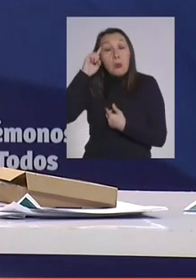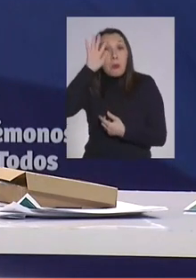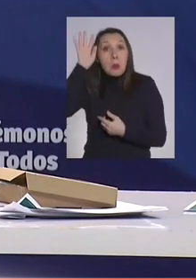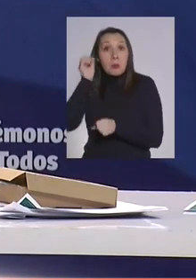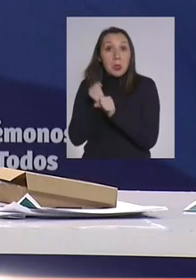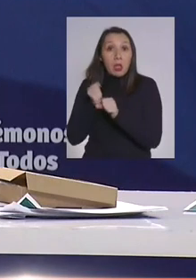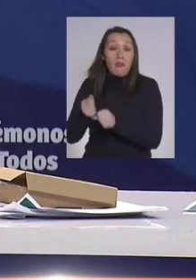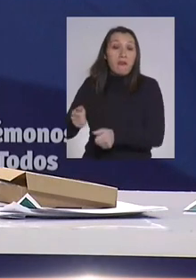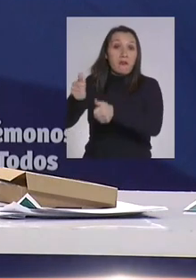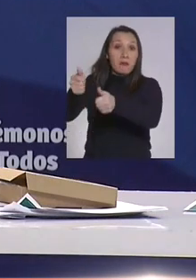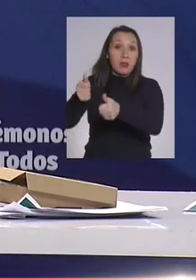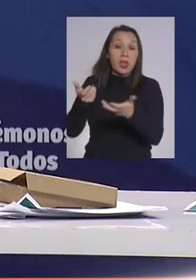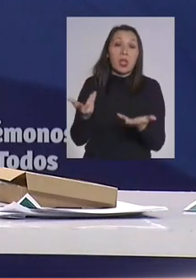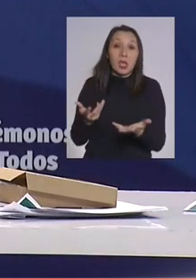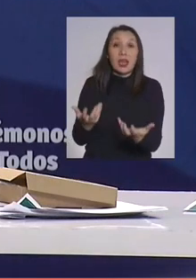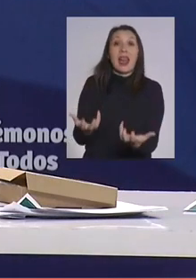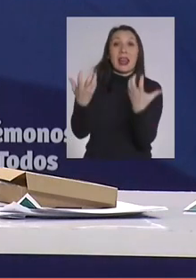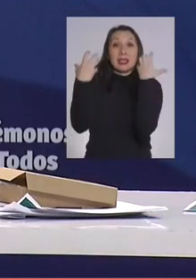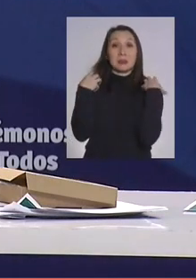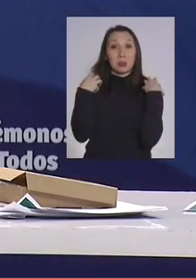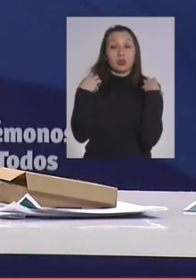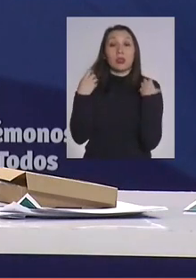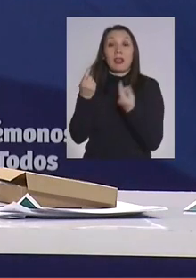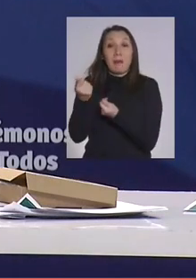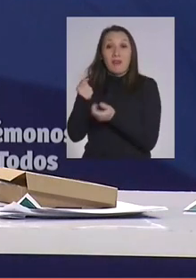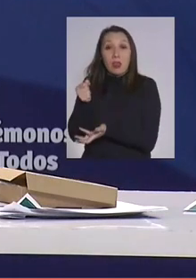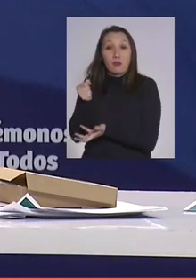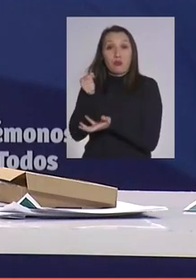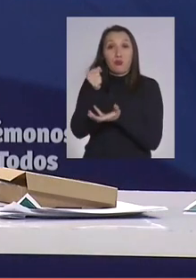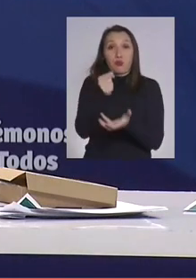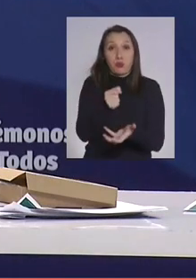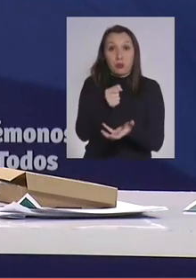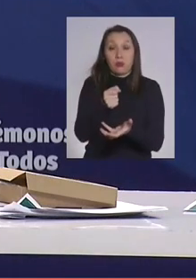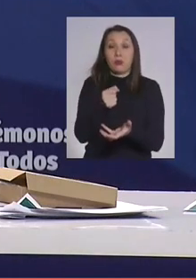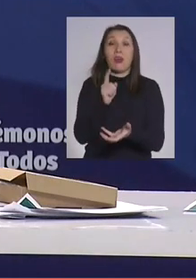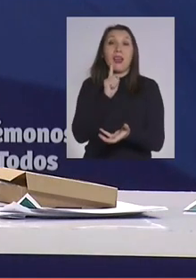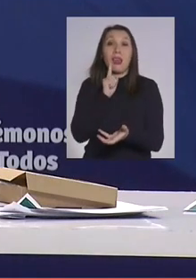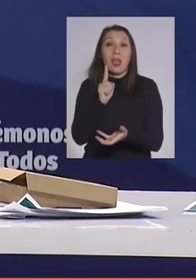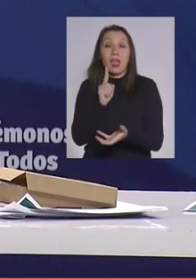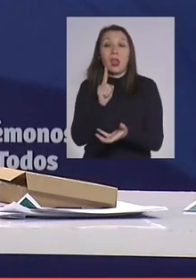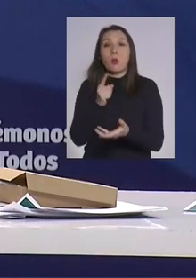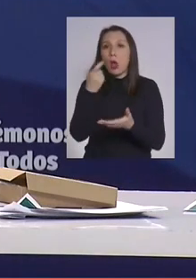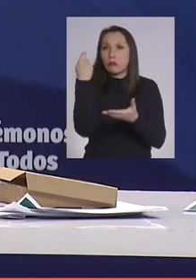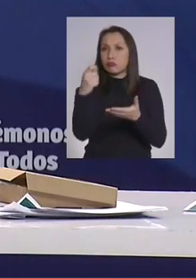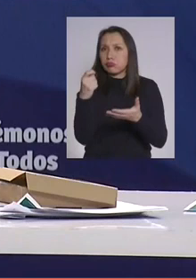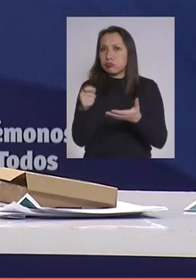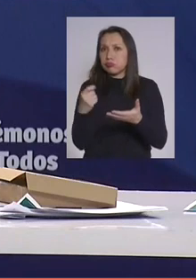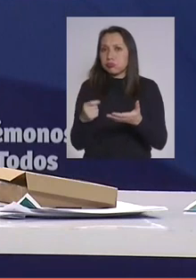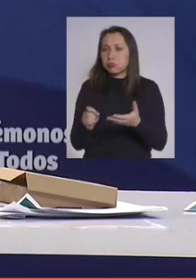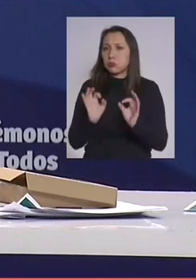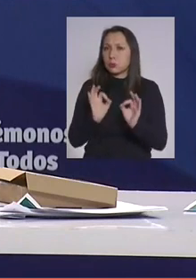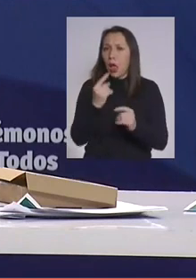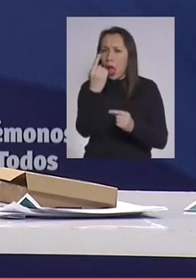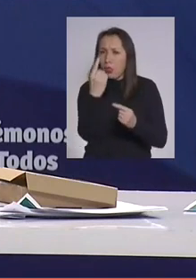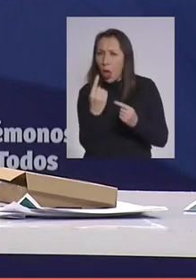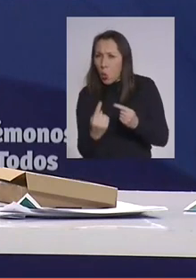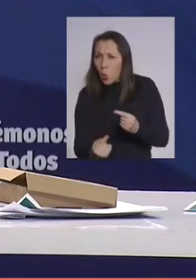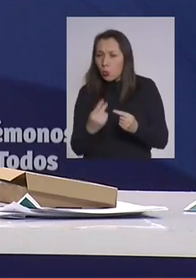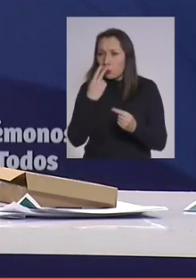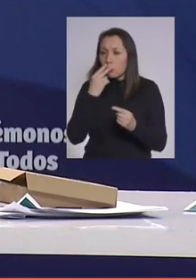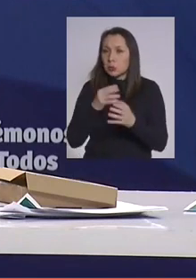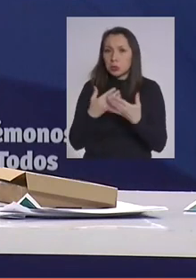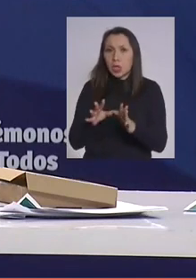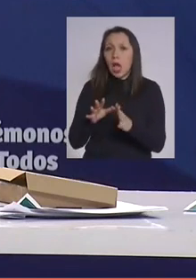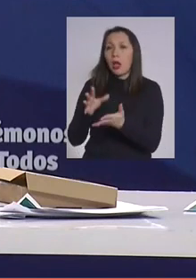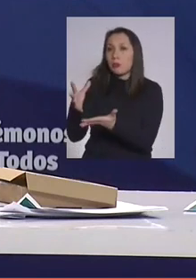están trabajando bien y la encargada de hacer este traspaso de fondo de fondos a chequeado punto por punto el